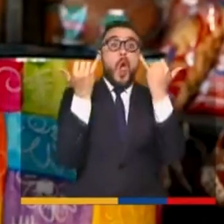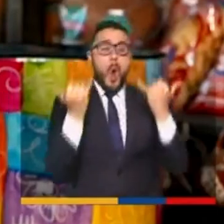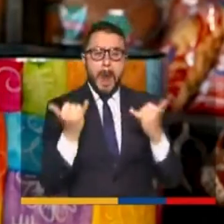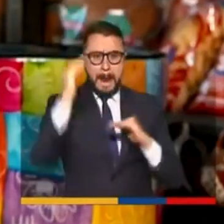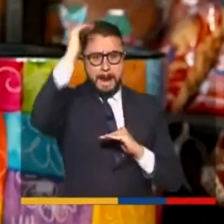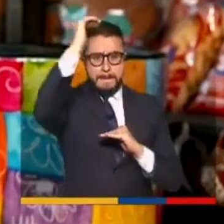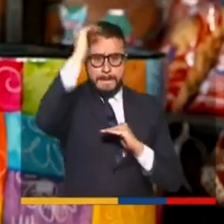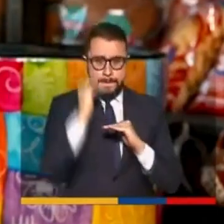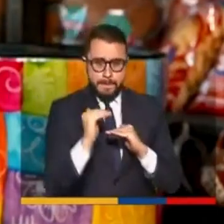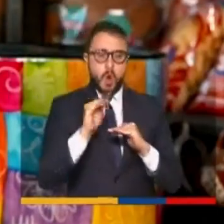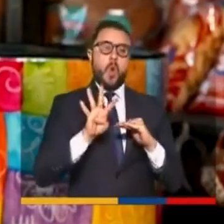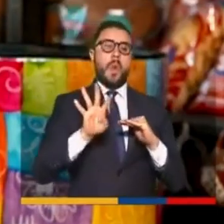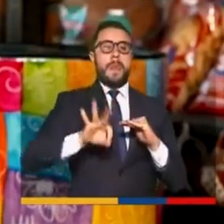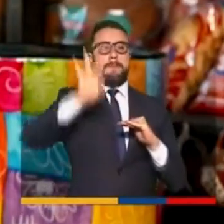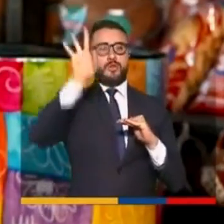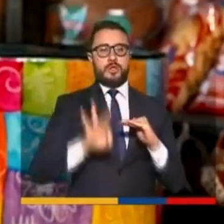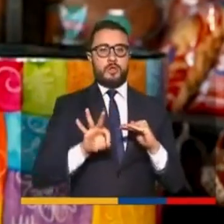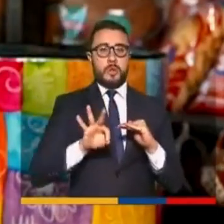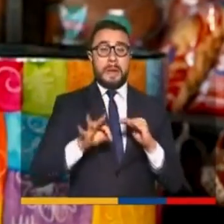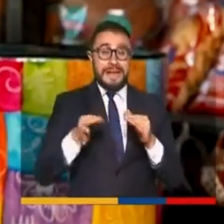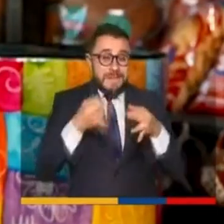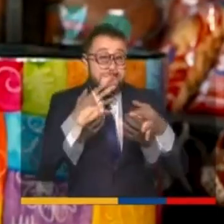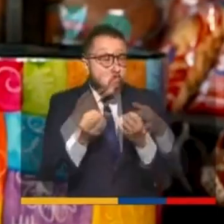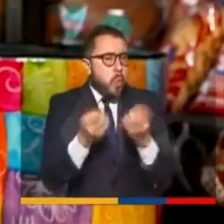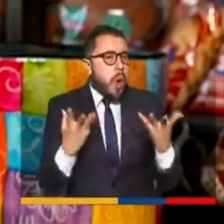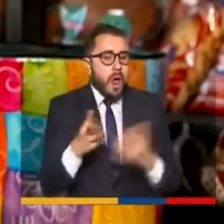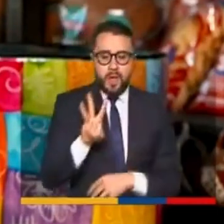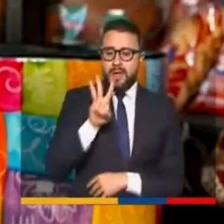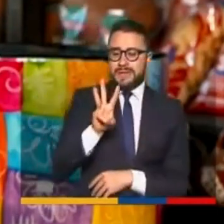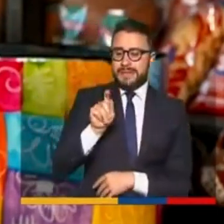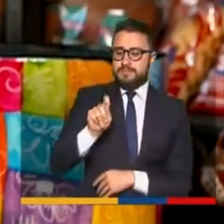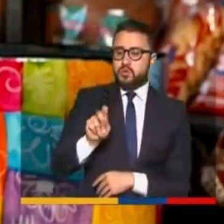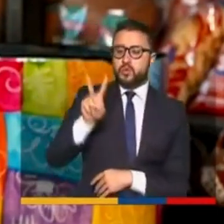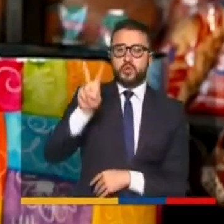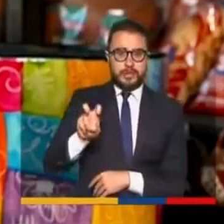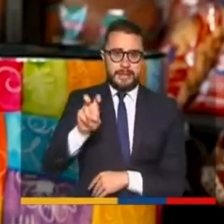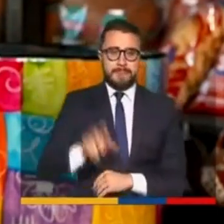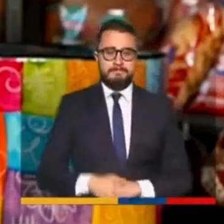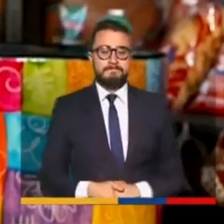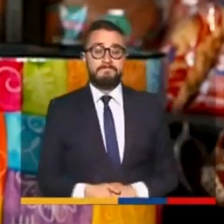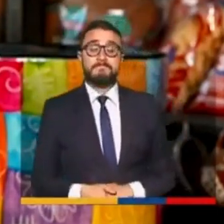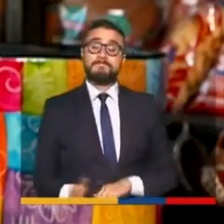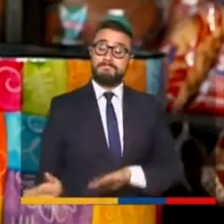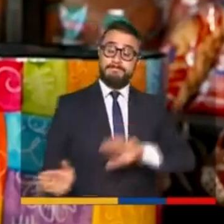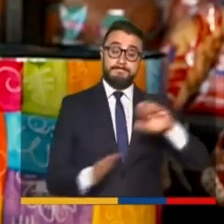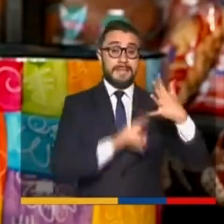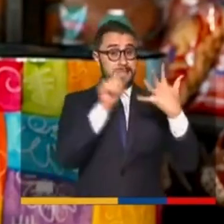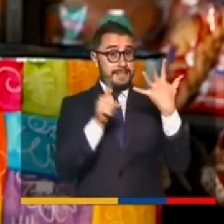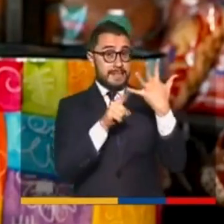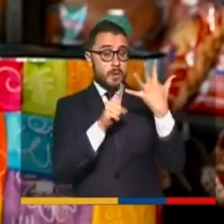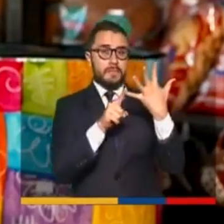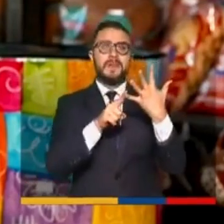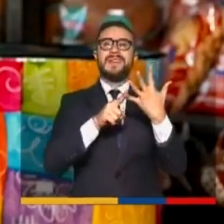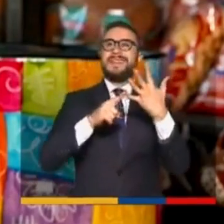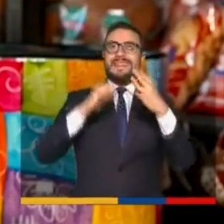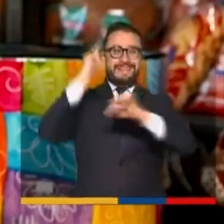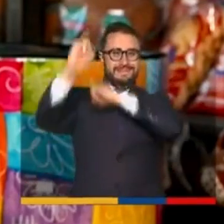4%, 3.7 exactamente. 5. el turismo aumentó